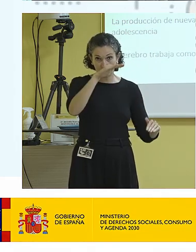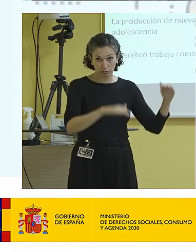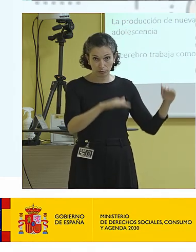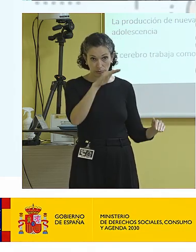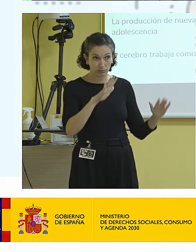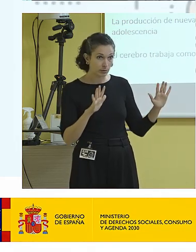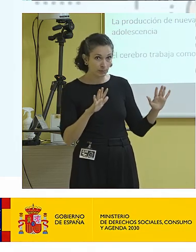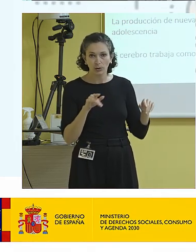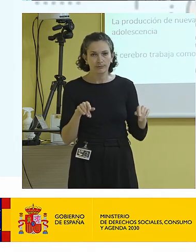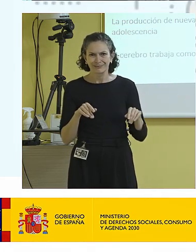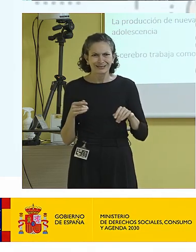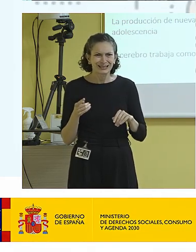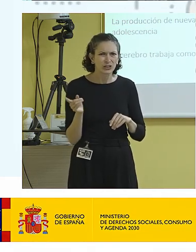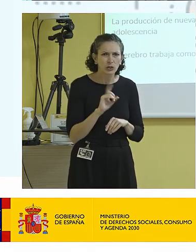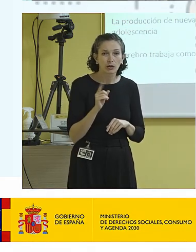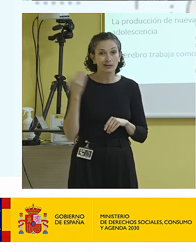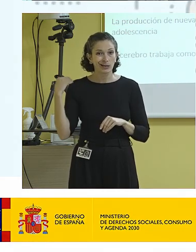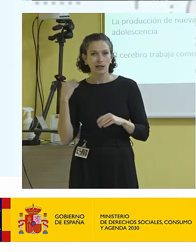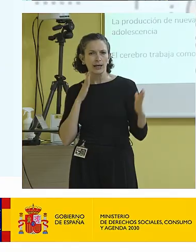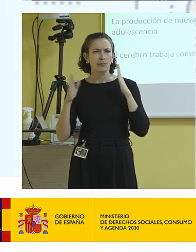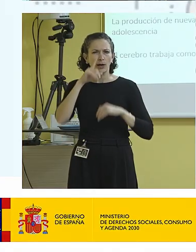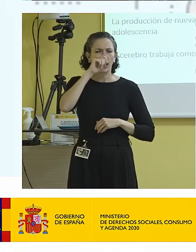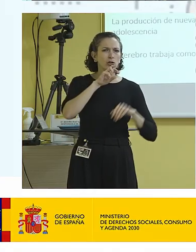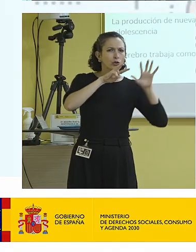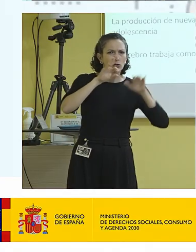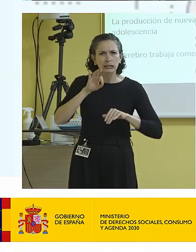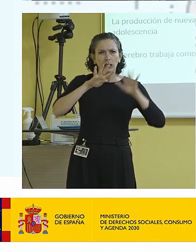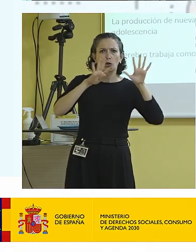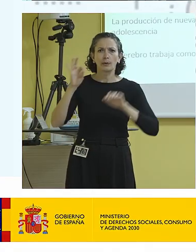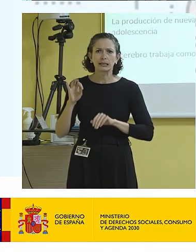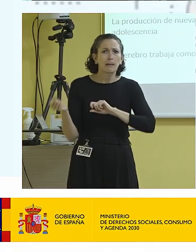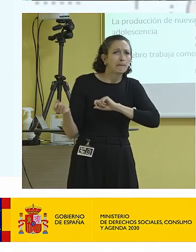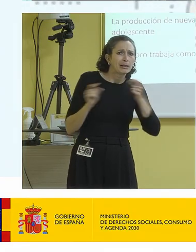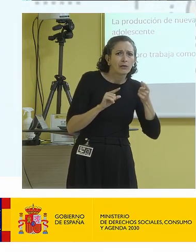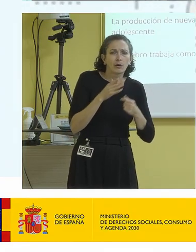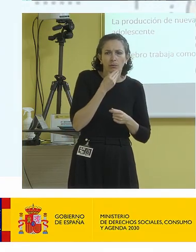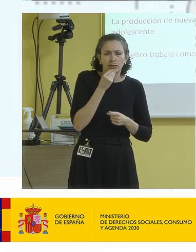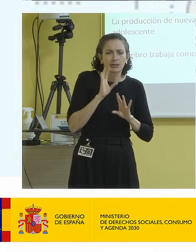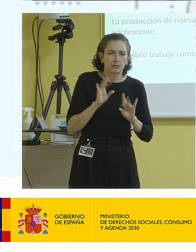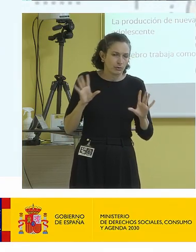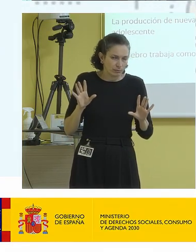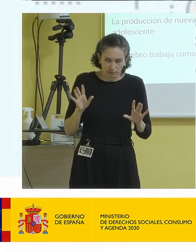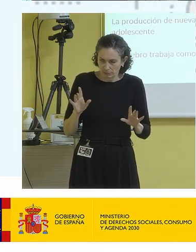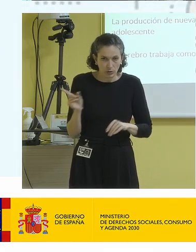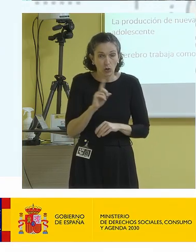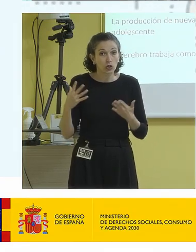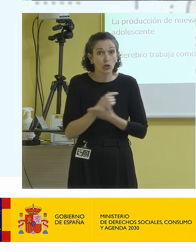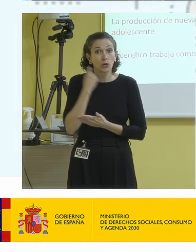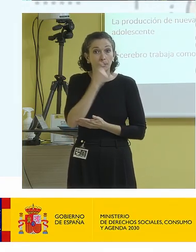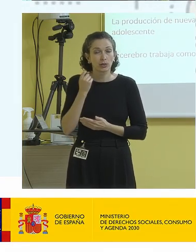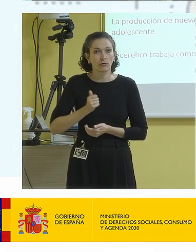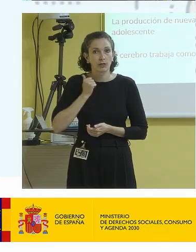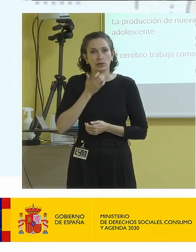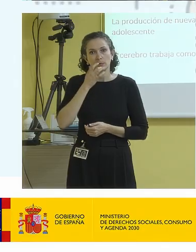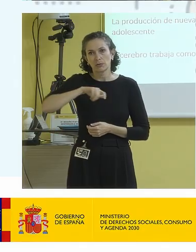Pero tampoco, es una metáfora muy bonita de los años 80-90, pero que ya no nos plantea que funciona igual. Todos son mitos falsos que si tú vas preguntando